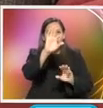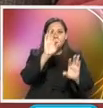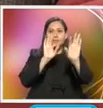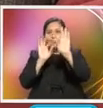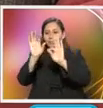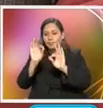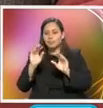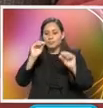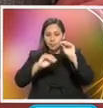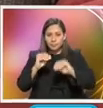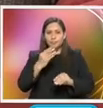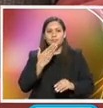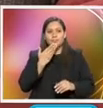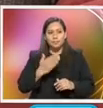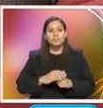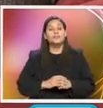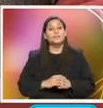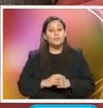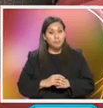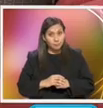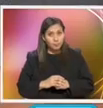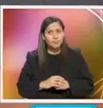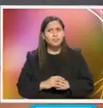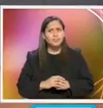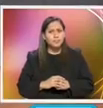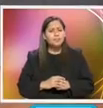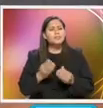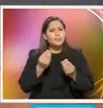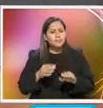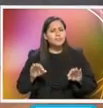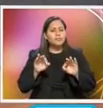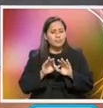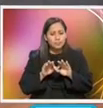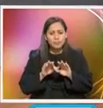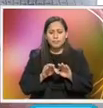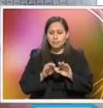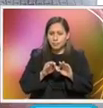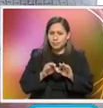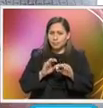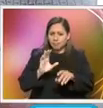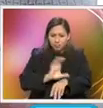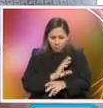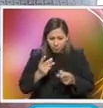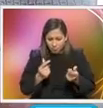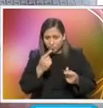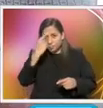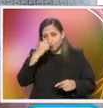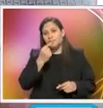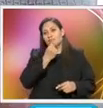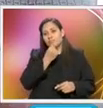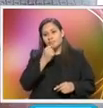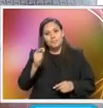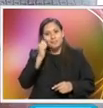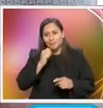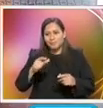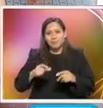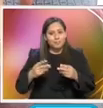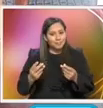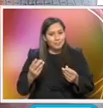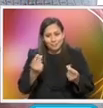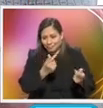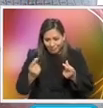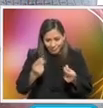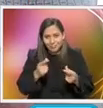balancear. Claro, es importante también que tenga energía, ¿no? Para los niños, que bueno, Exacto. todo el tiempo están gastando